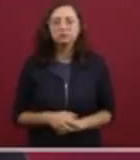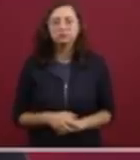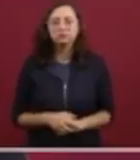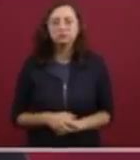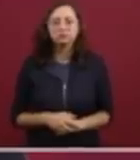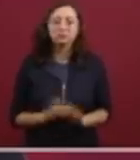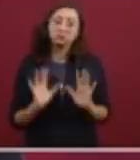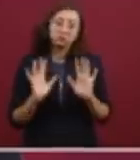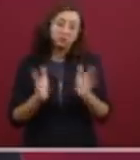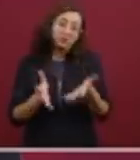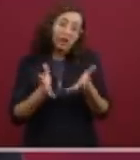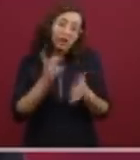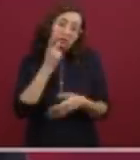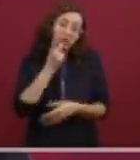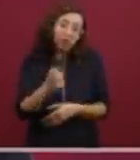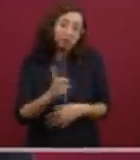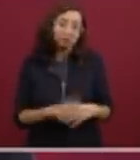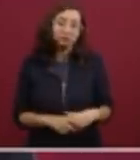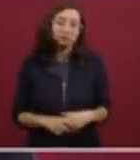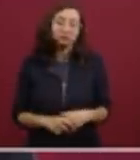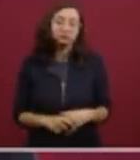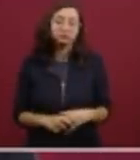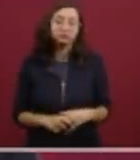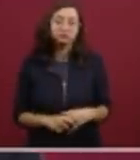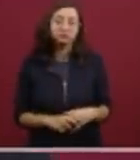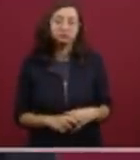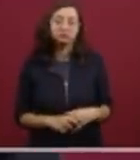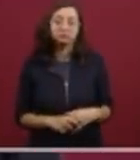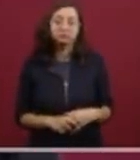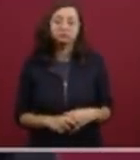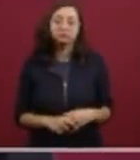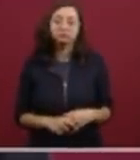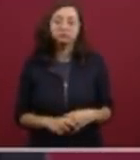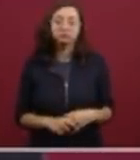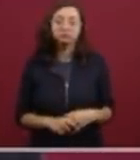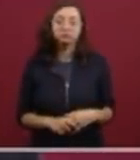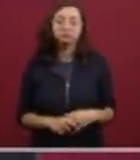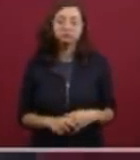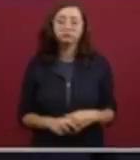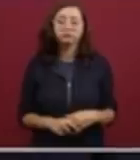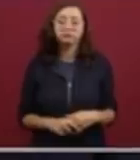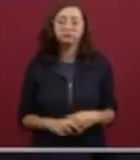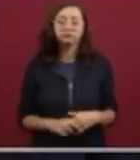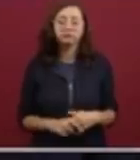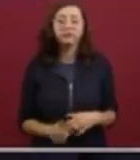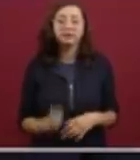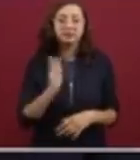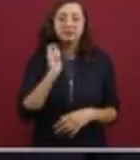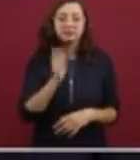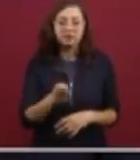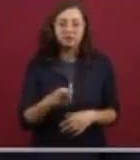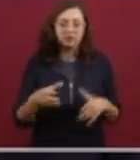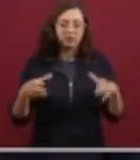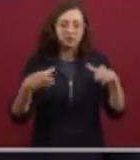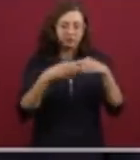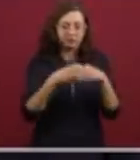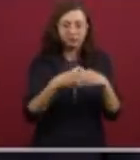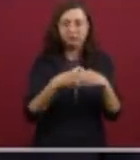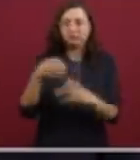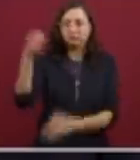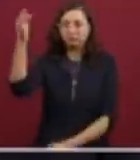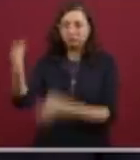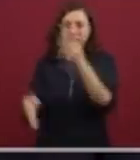así como se los estoy diciendo. O sea, acudieron al Poder